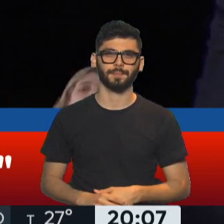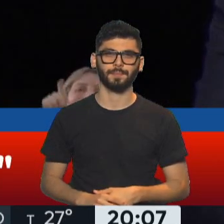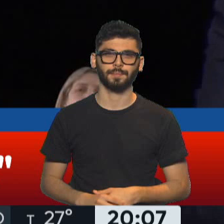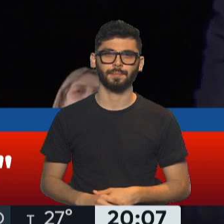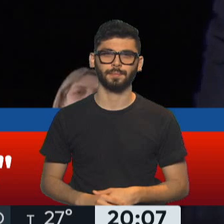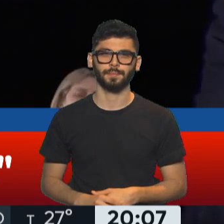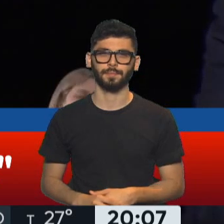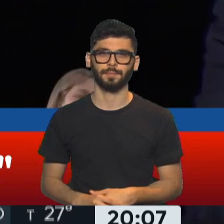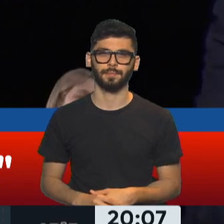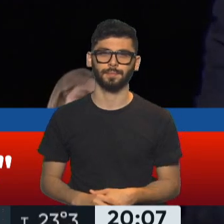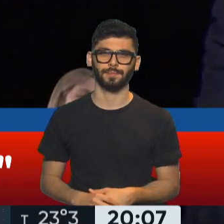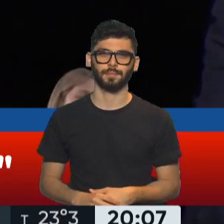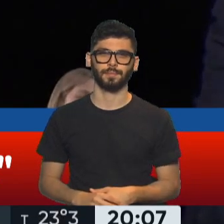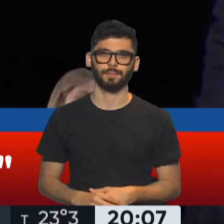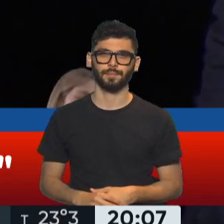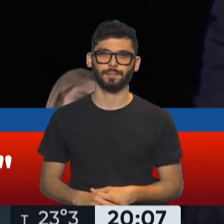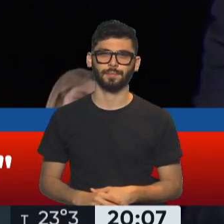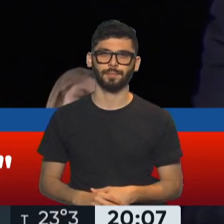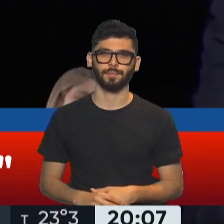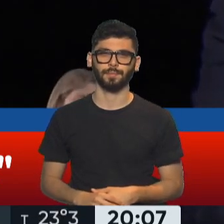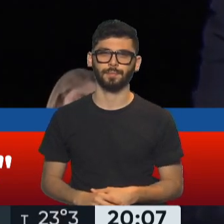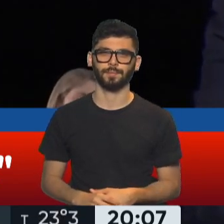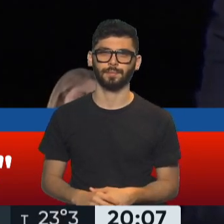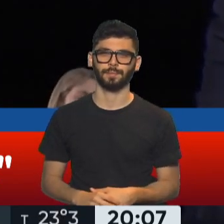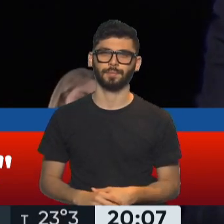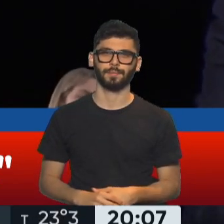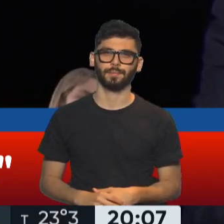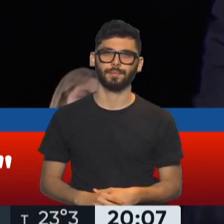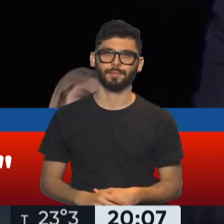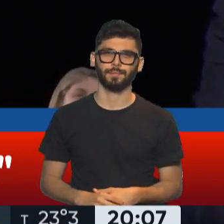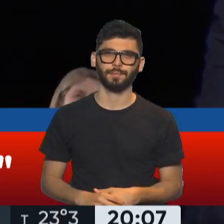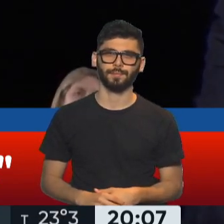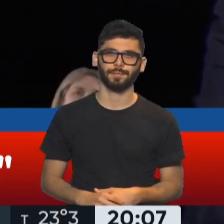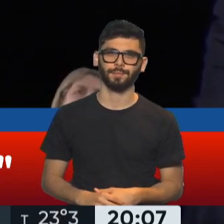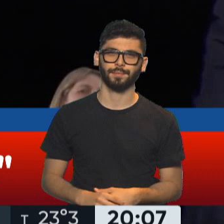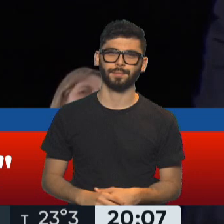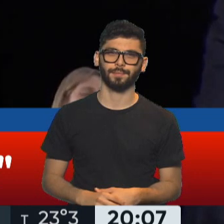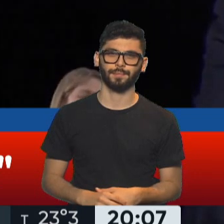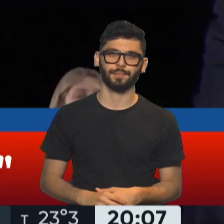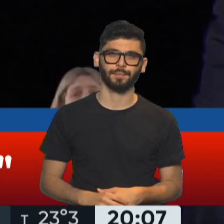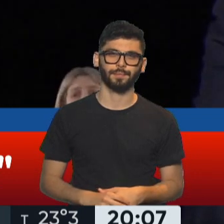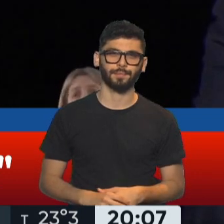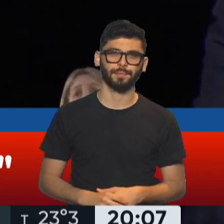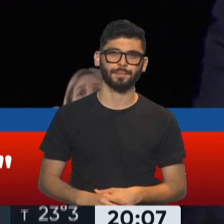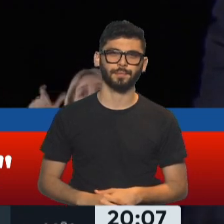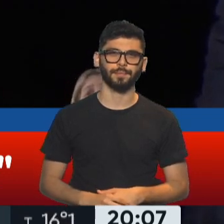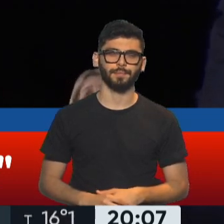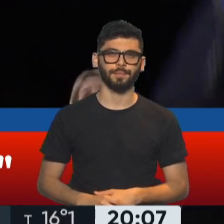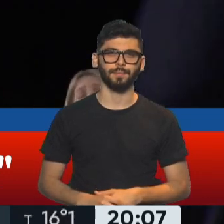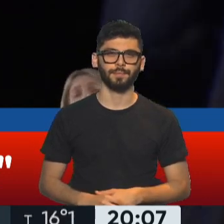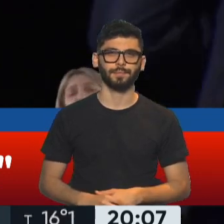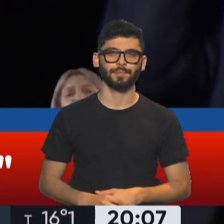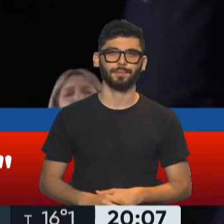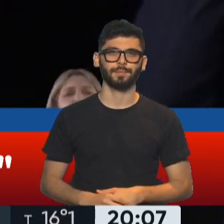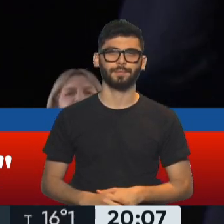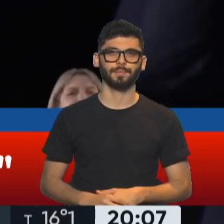palabras sinceras, honestas, de arrepentimiento a su modo. Algunos fueron tan miserables que dijeron que